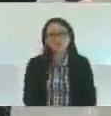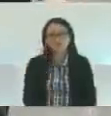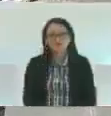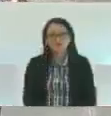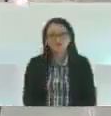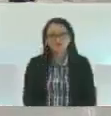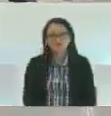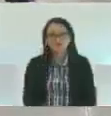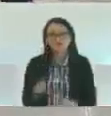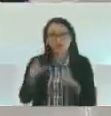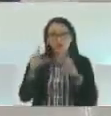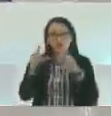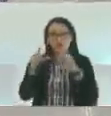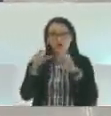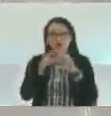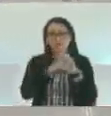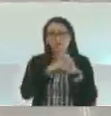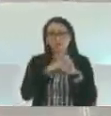Que tiene el carnet.